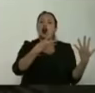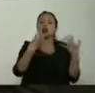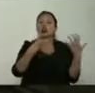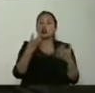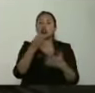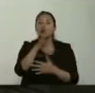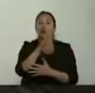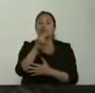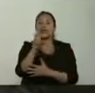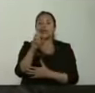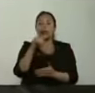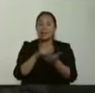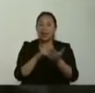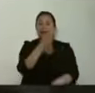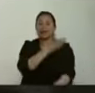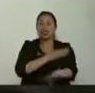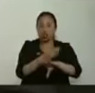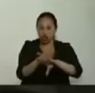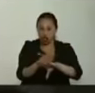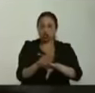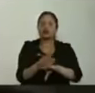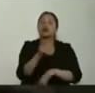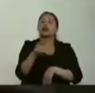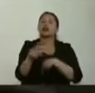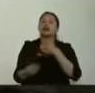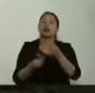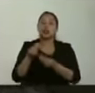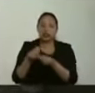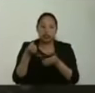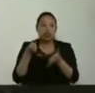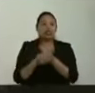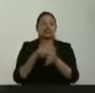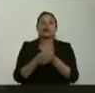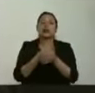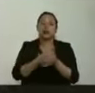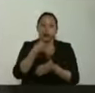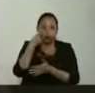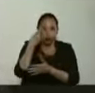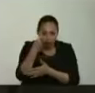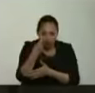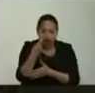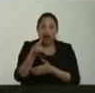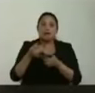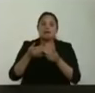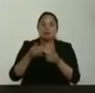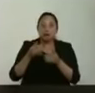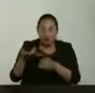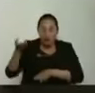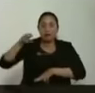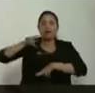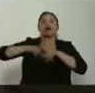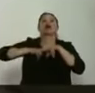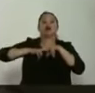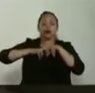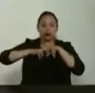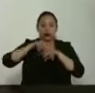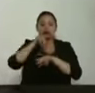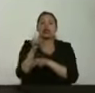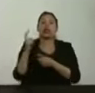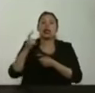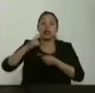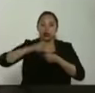857.000 millones. Pero se va a buscar que la ampliación sea por esos acuerdos de gratuidad en la matrícula